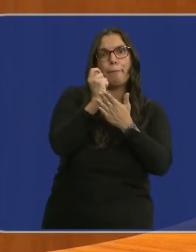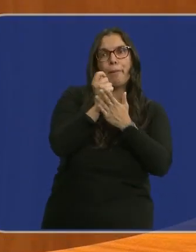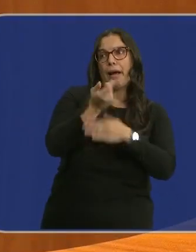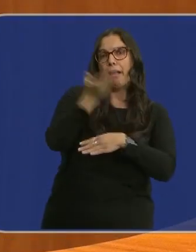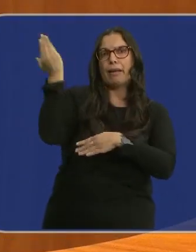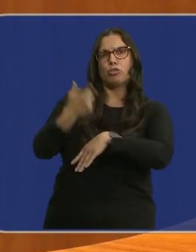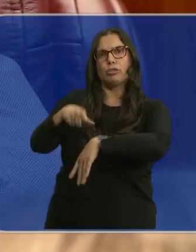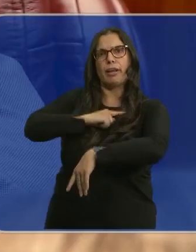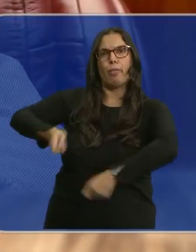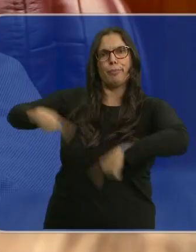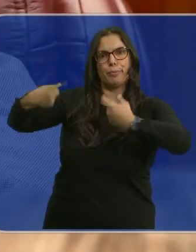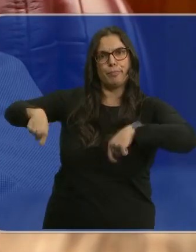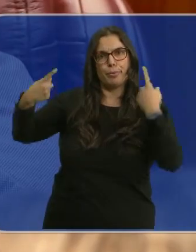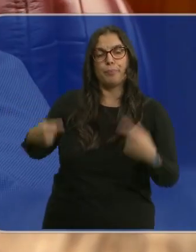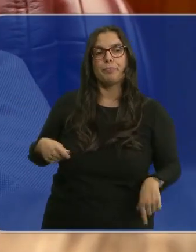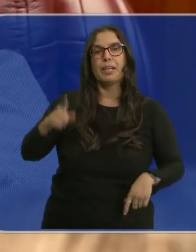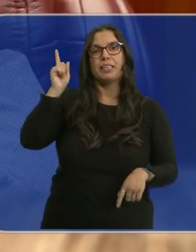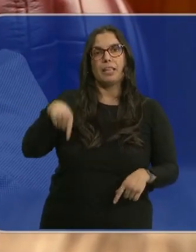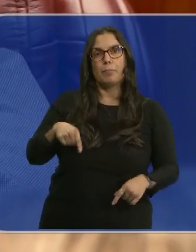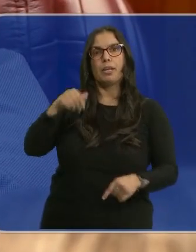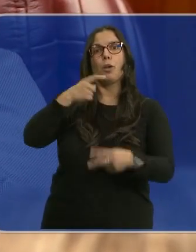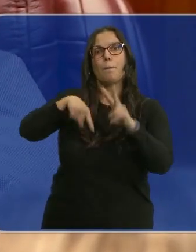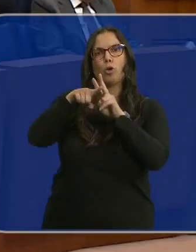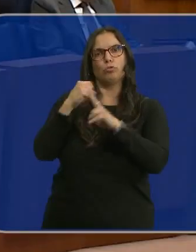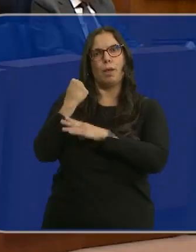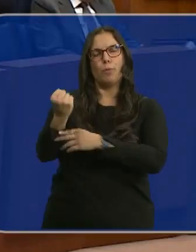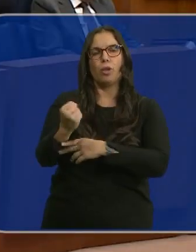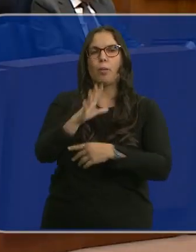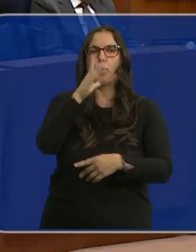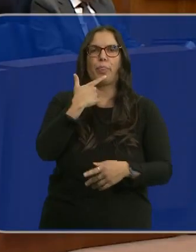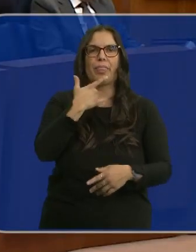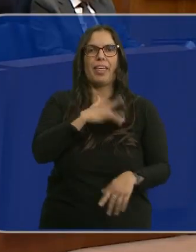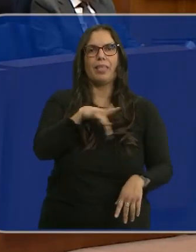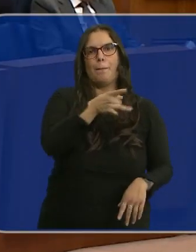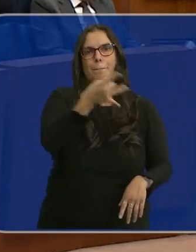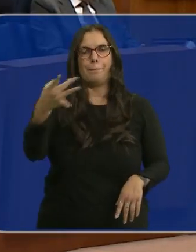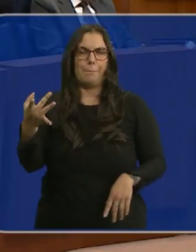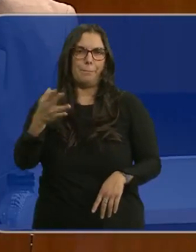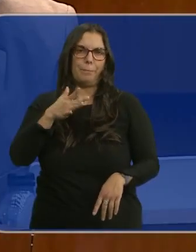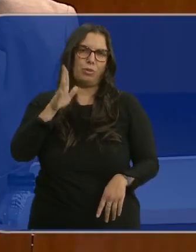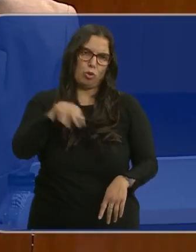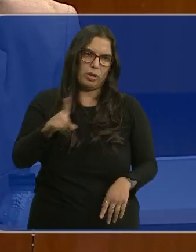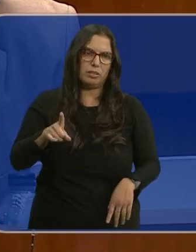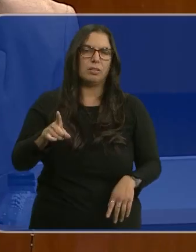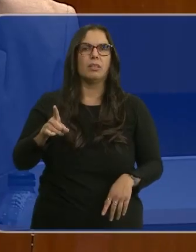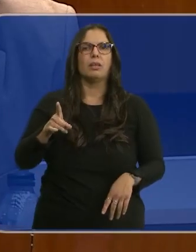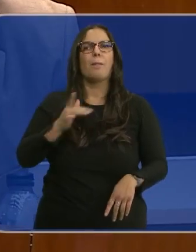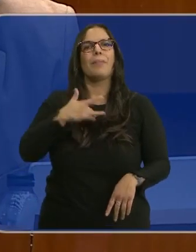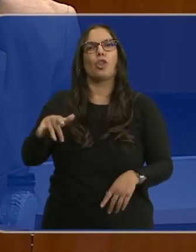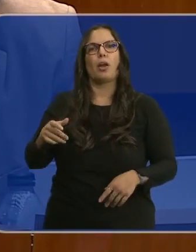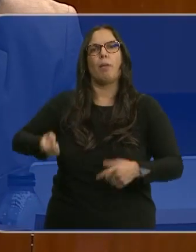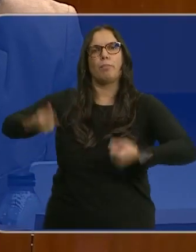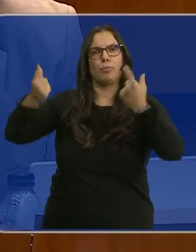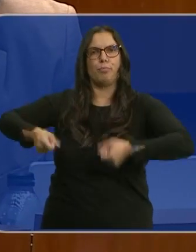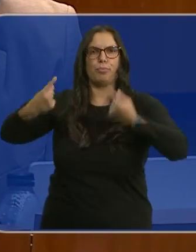de los excesos ajenos. Voto a favor también desde Vox, justificando que no se perdona la deuda de los españoles, sino el despilfarro, en sus palabras, de